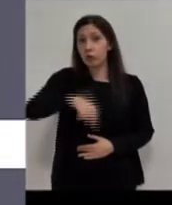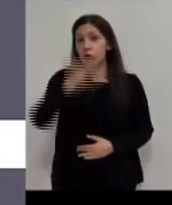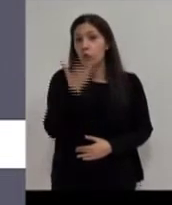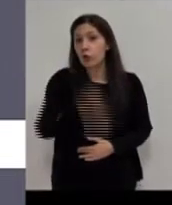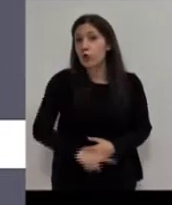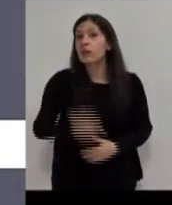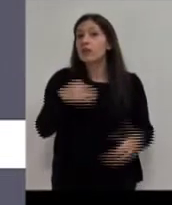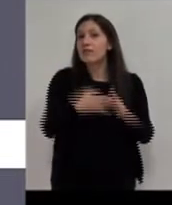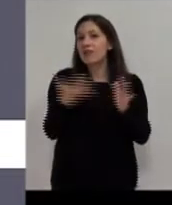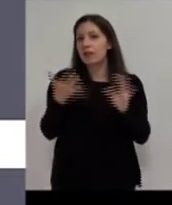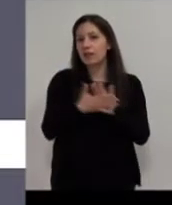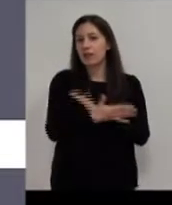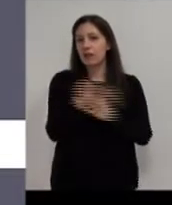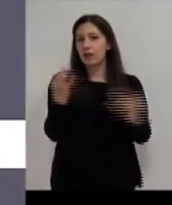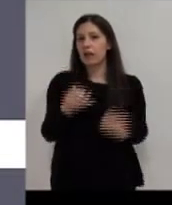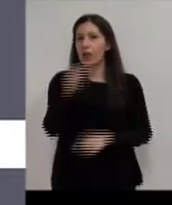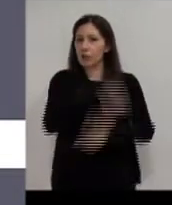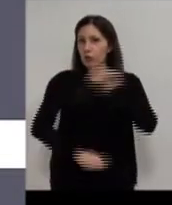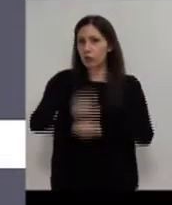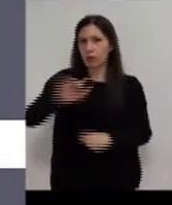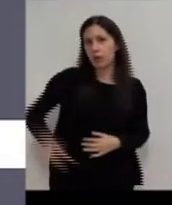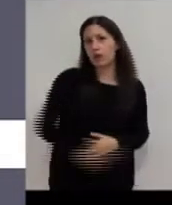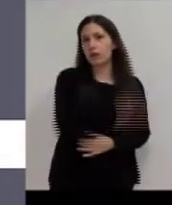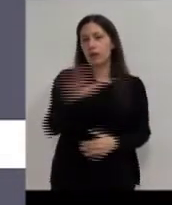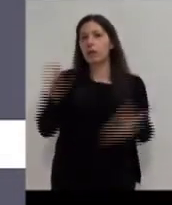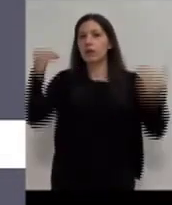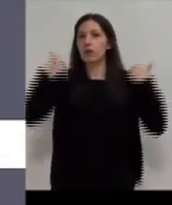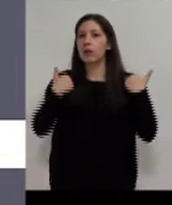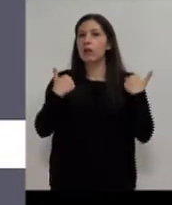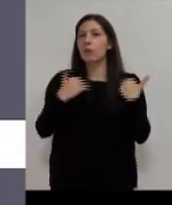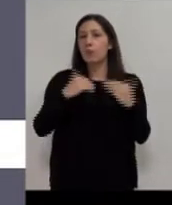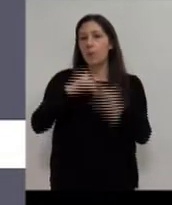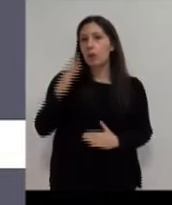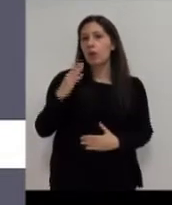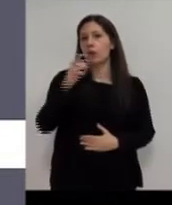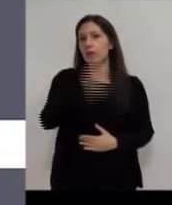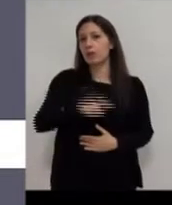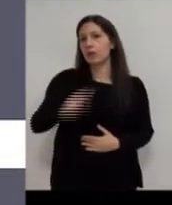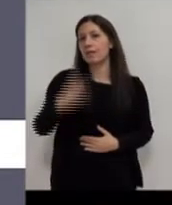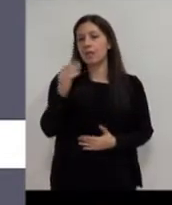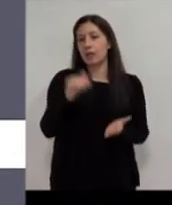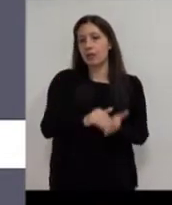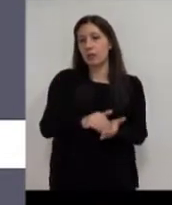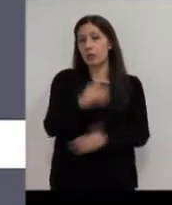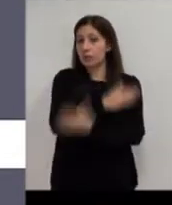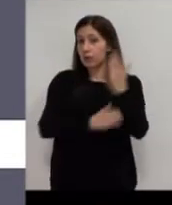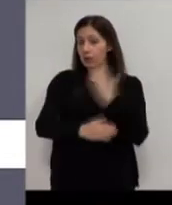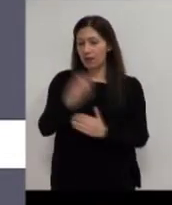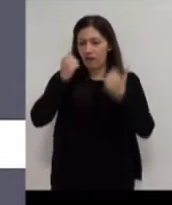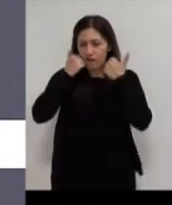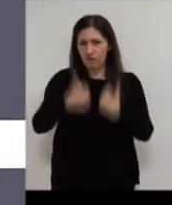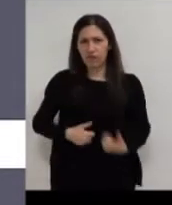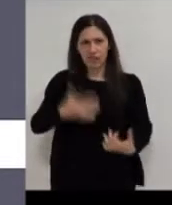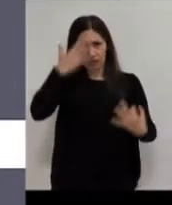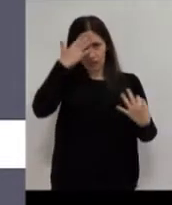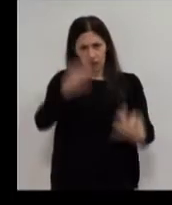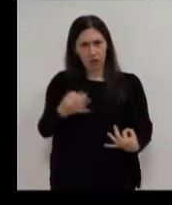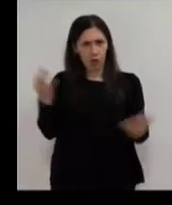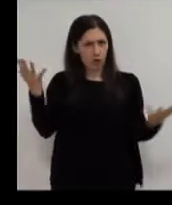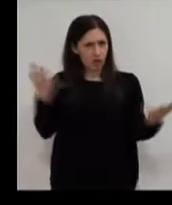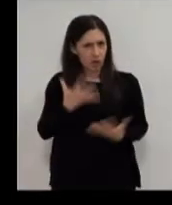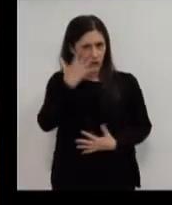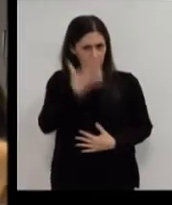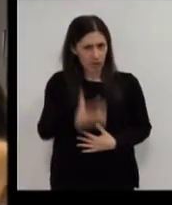que yo creo que lo sabéis casi todos, es una asociación de ámbito estatal que representa a más de 3.000 personas con